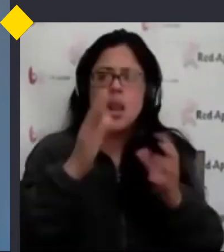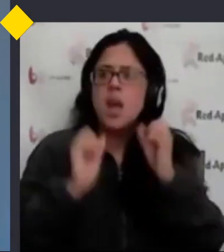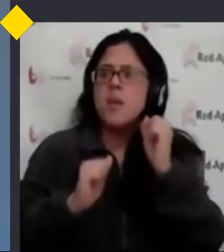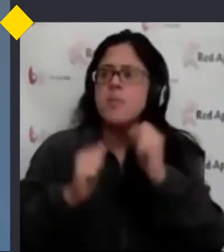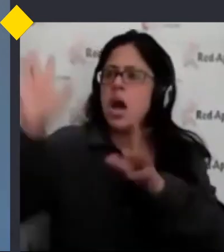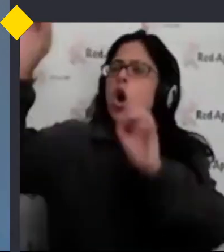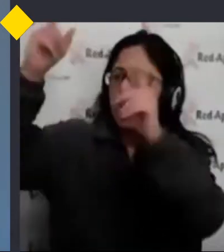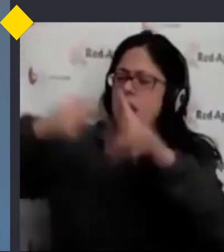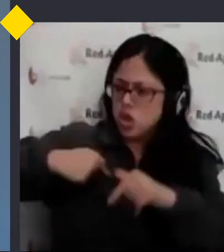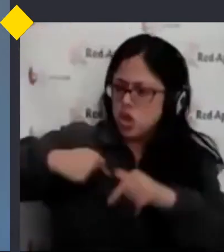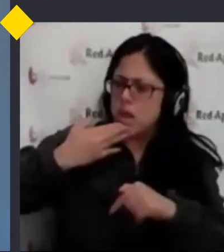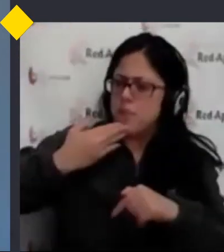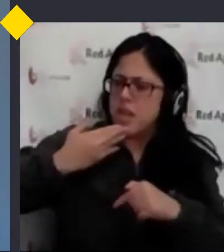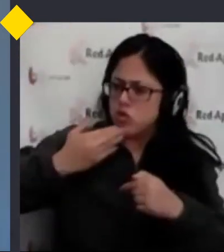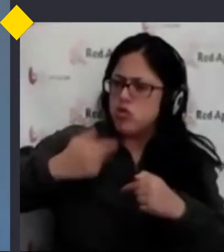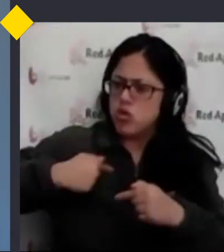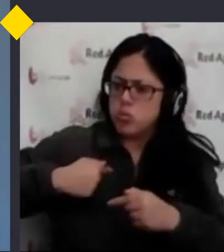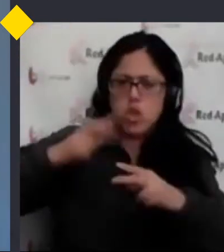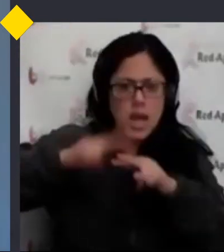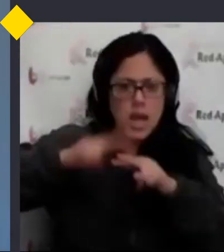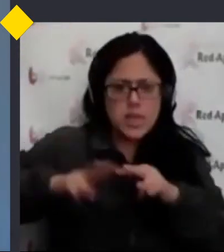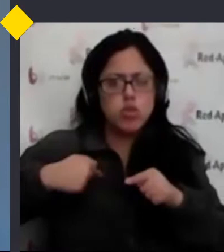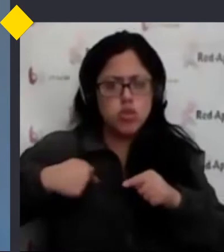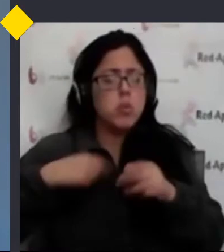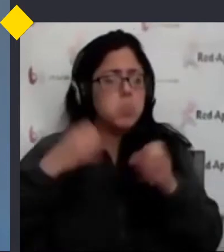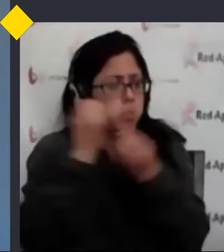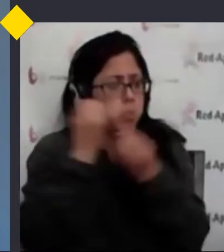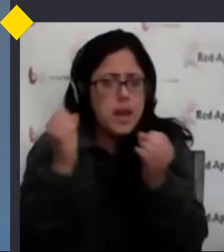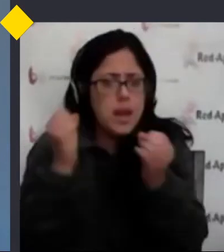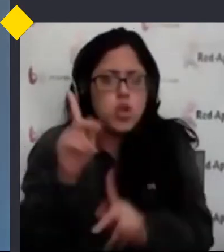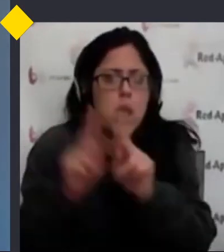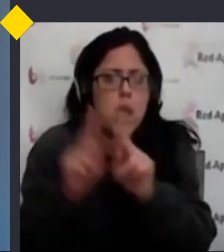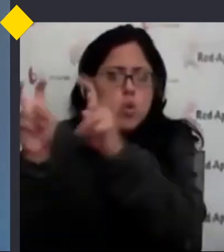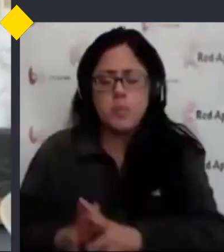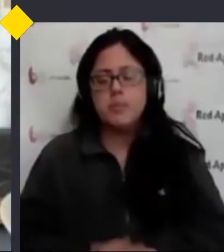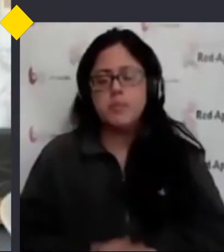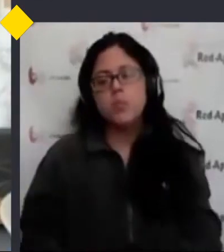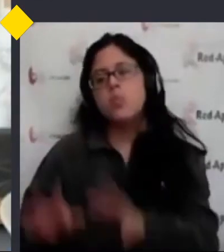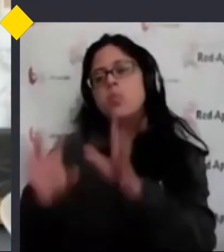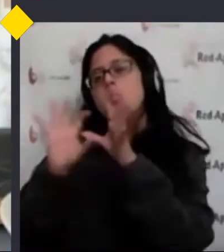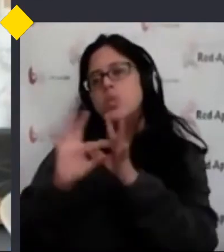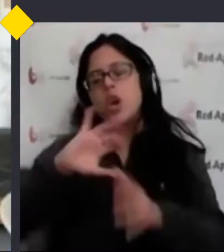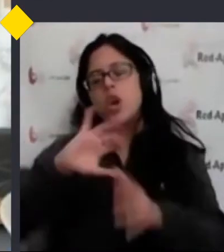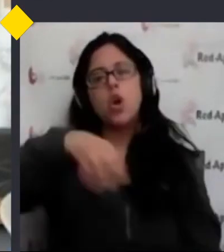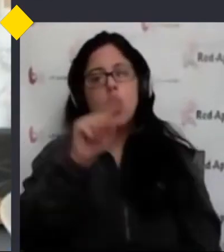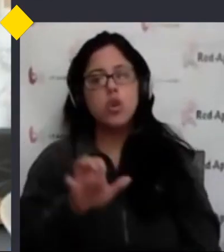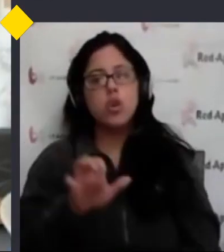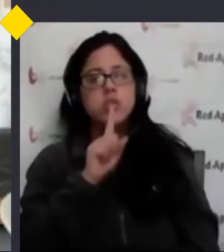a renunciar también, jugármela a renunciar. No, muchas gracias, José Tomás.